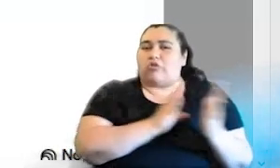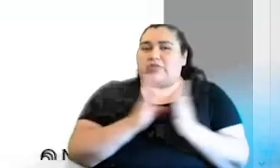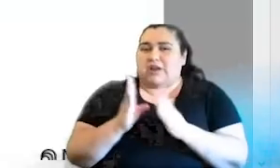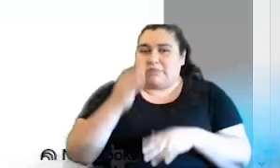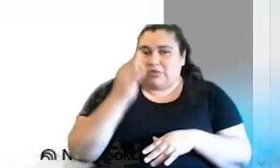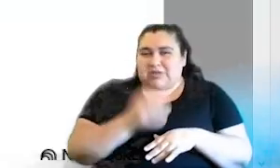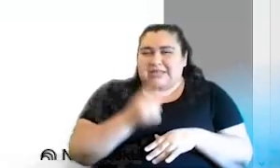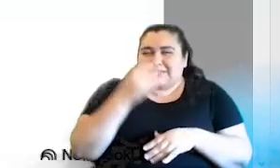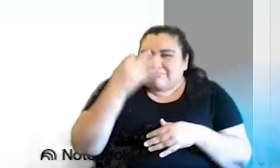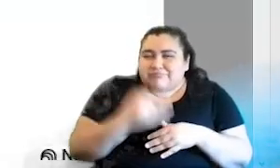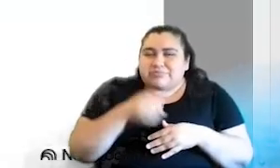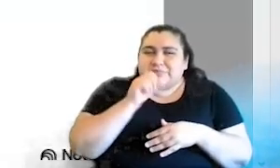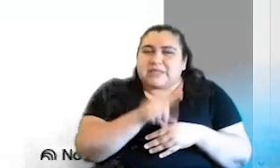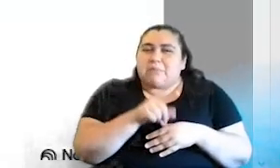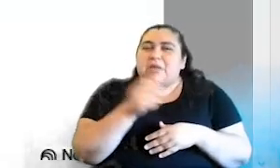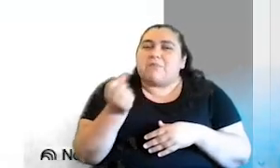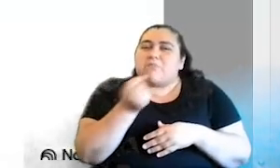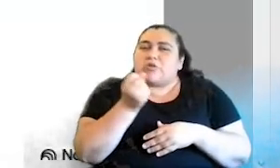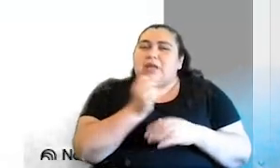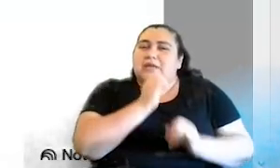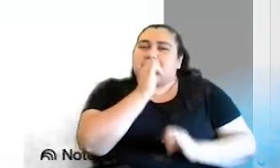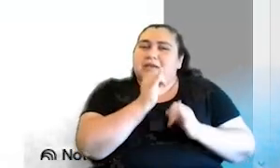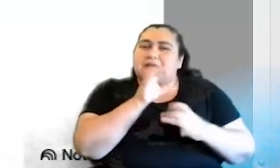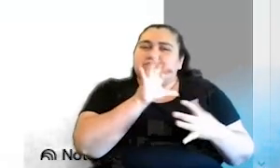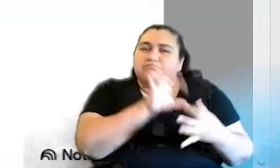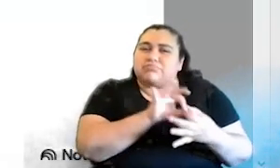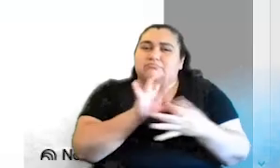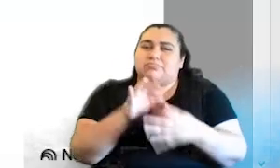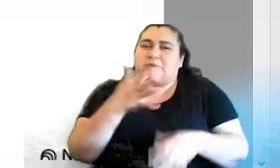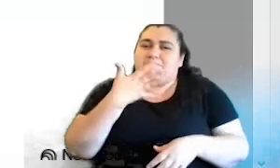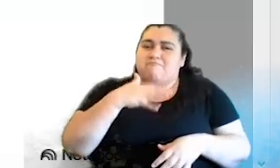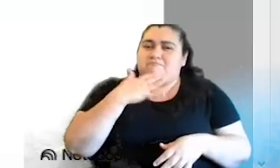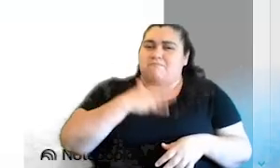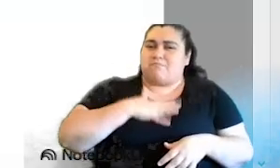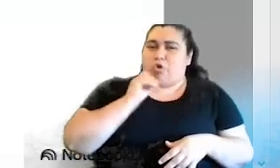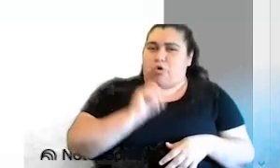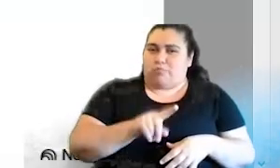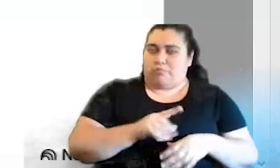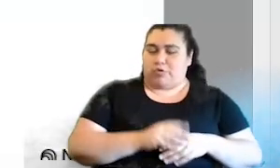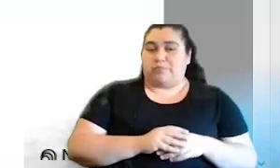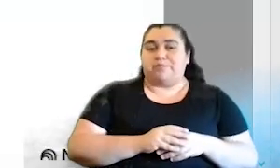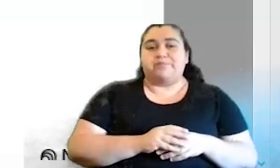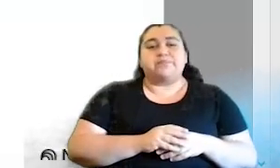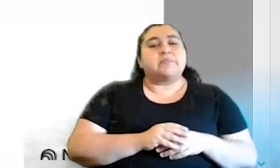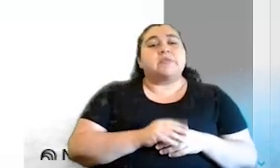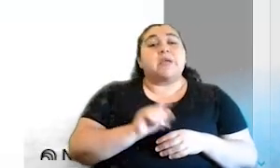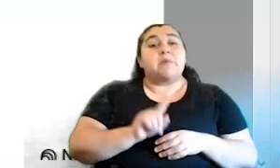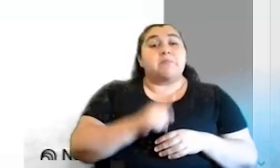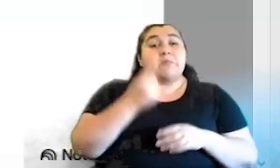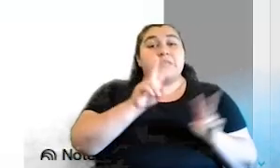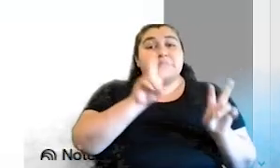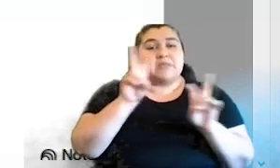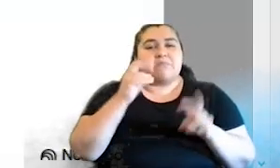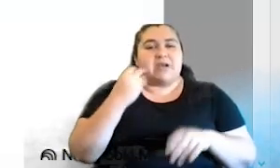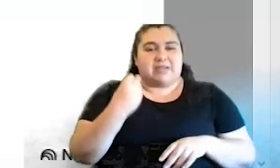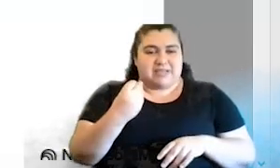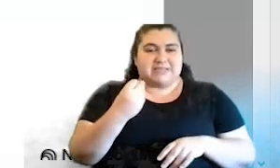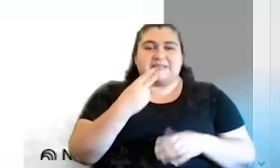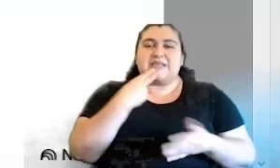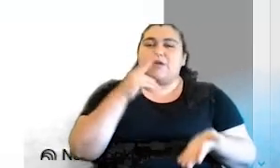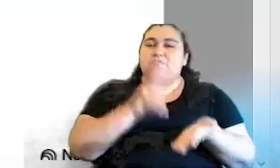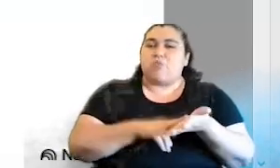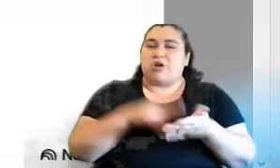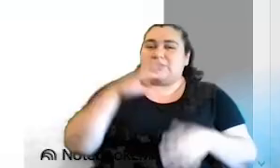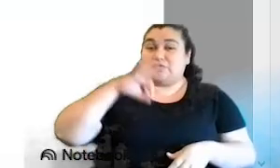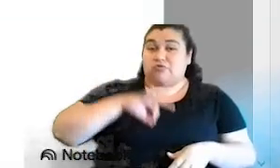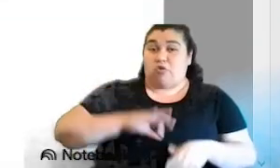los conceptos propios. Entendiendo esta aclaración, lo primero que vamos a hablar es sobre el impuesto a las ganancias. Y aquí tenemos que